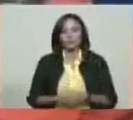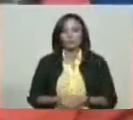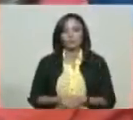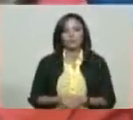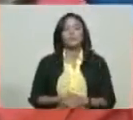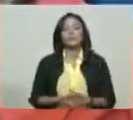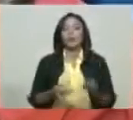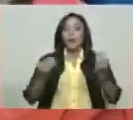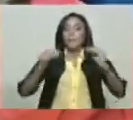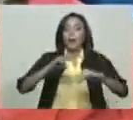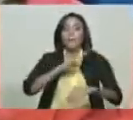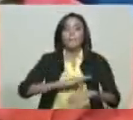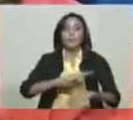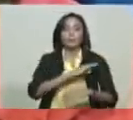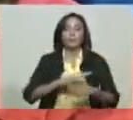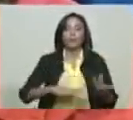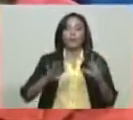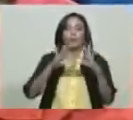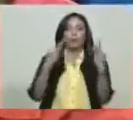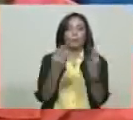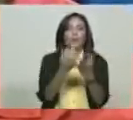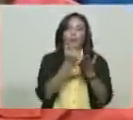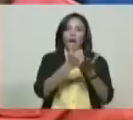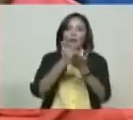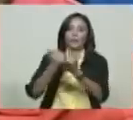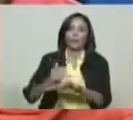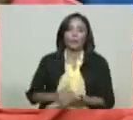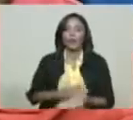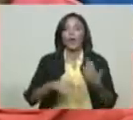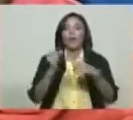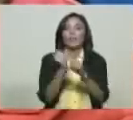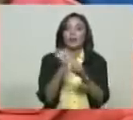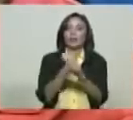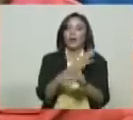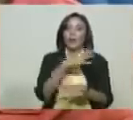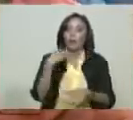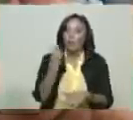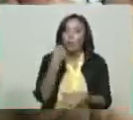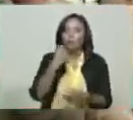la gran misión Hogares de la Patria, la gran misión Chamba Juvenil,